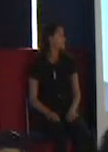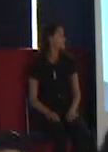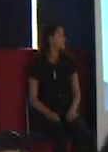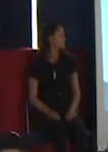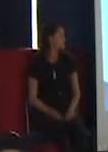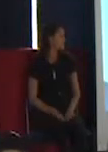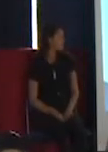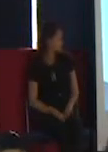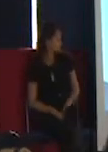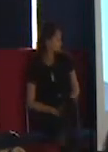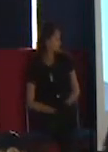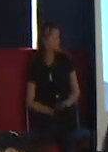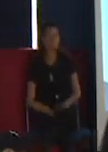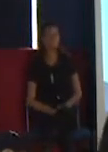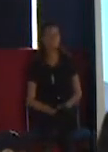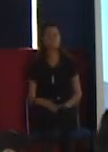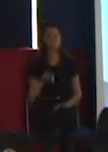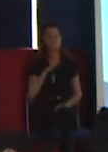con el derecho al trabajo.